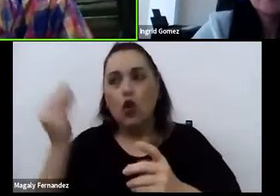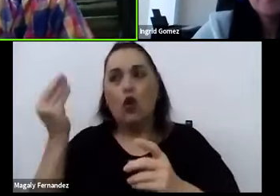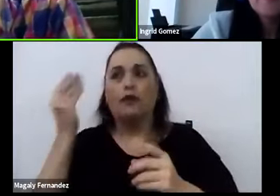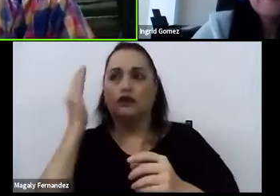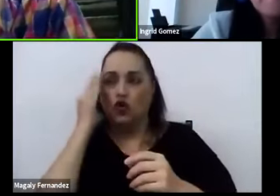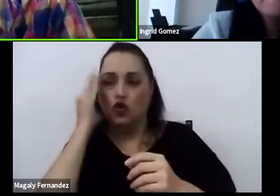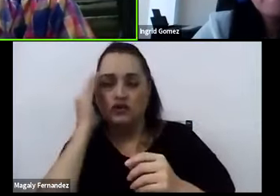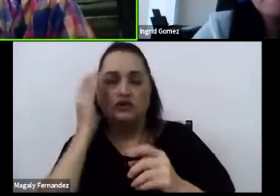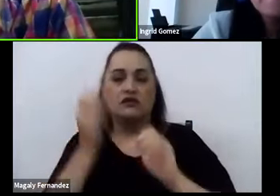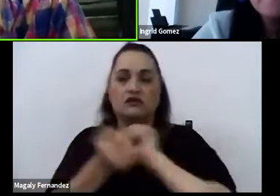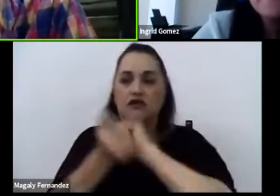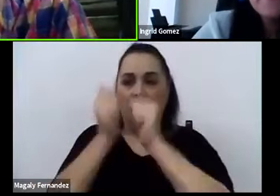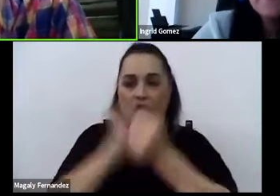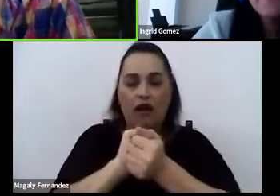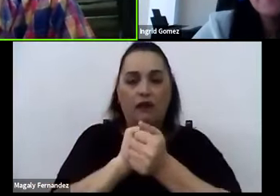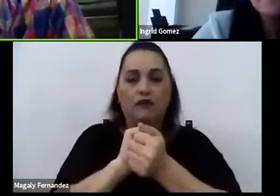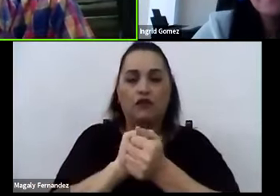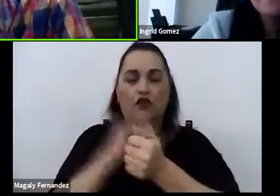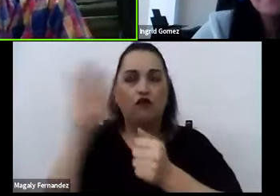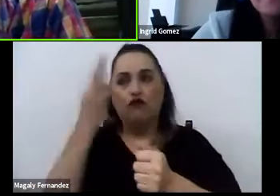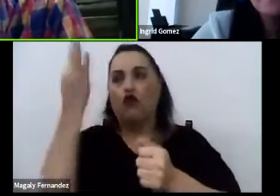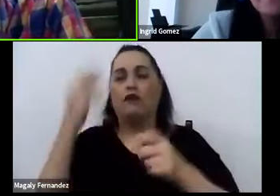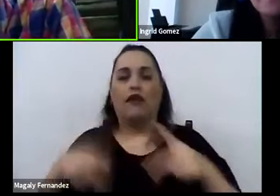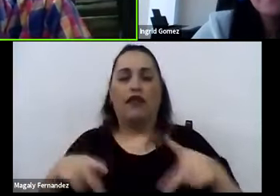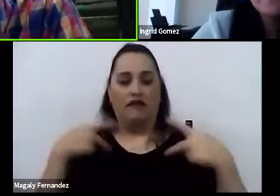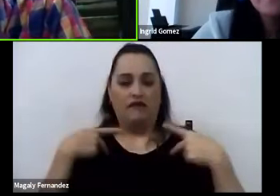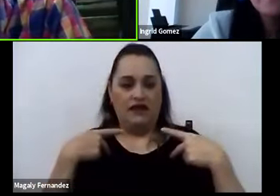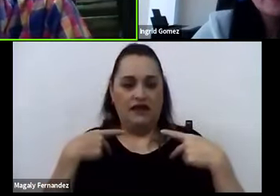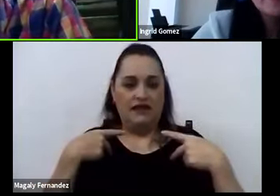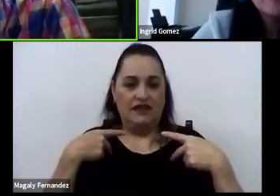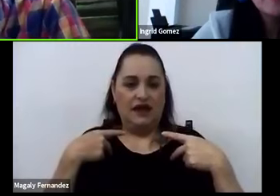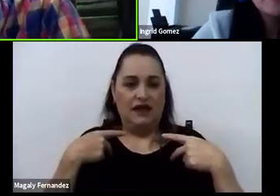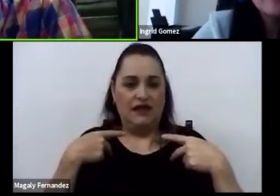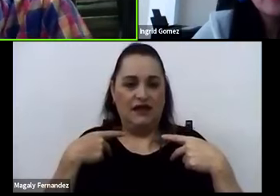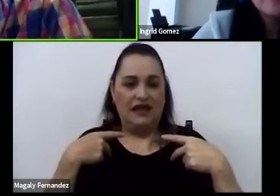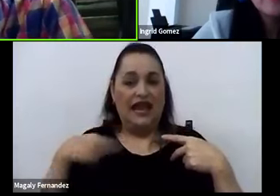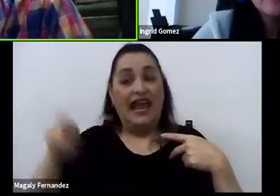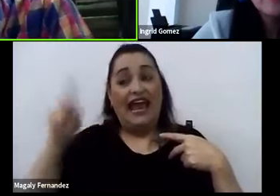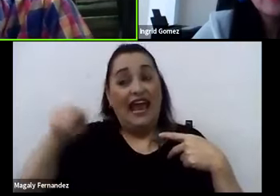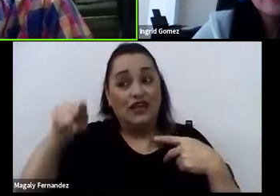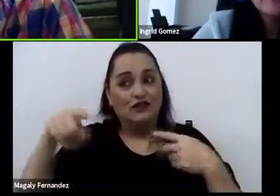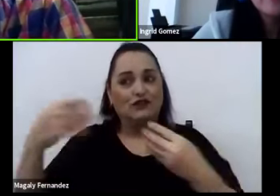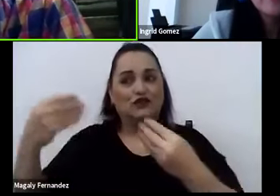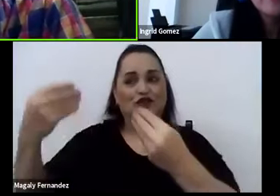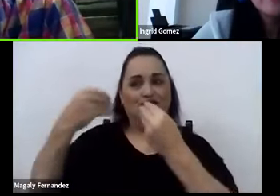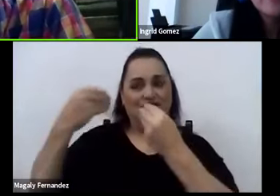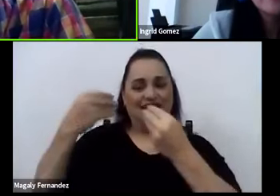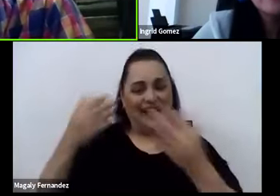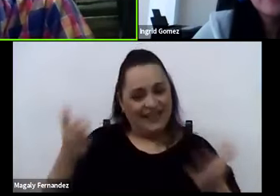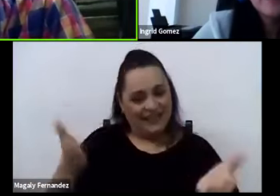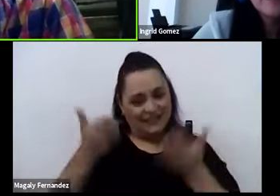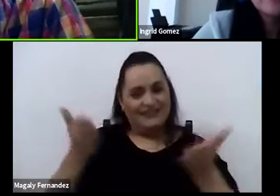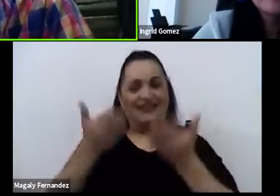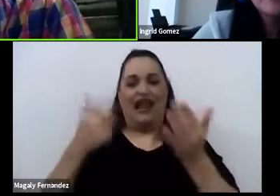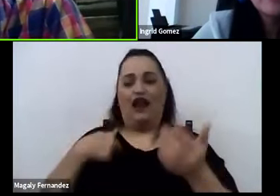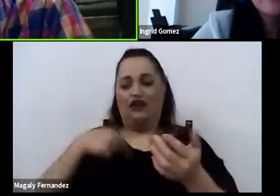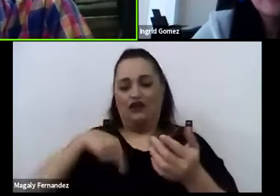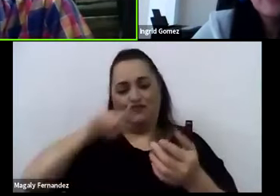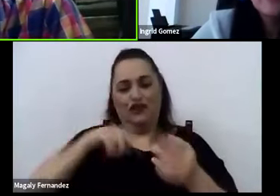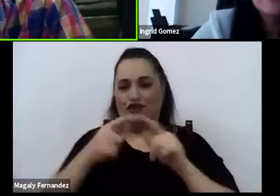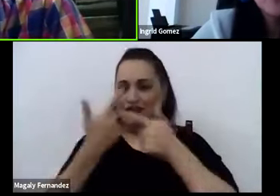cambio de forma de vida. Más bien que ellos nos animen a cambiar y lideren ese